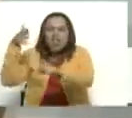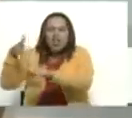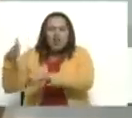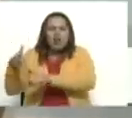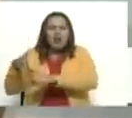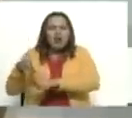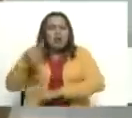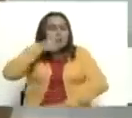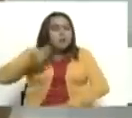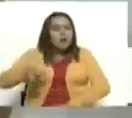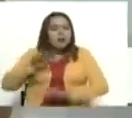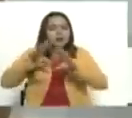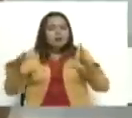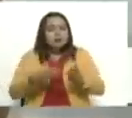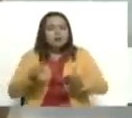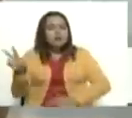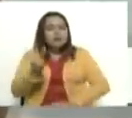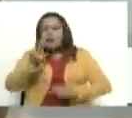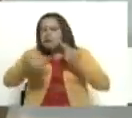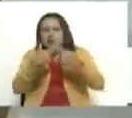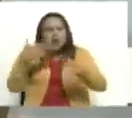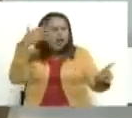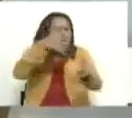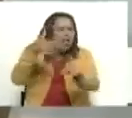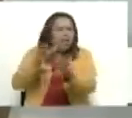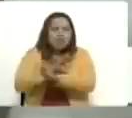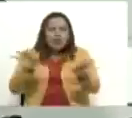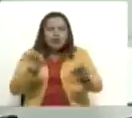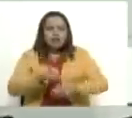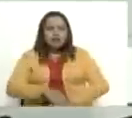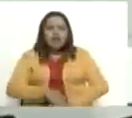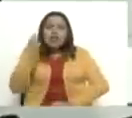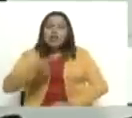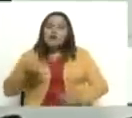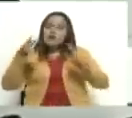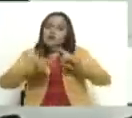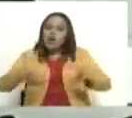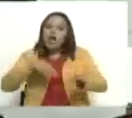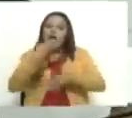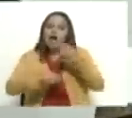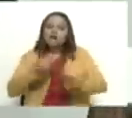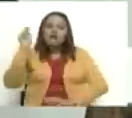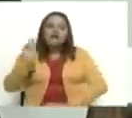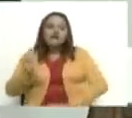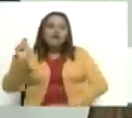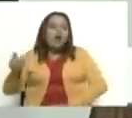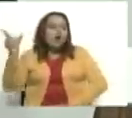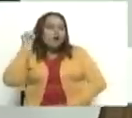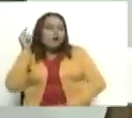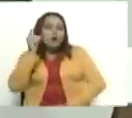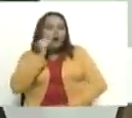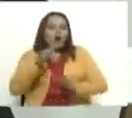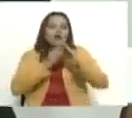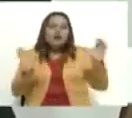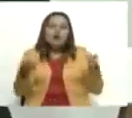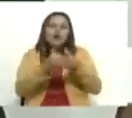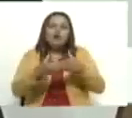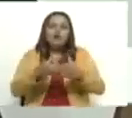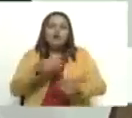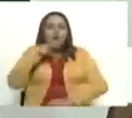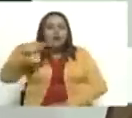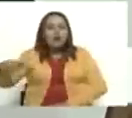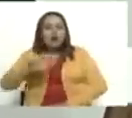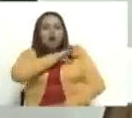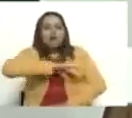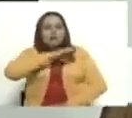mundo. Tenemos que investigarlo. Conformemos, diputadas y diputados de todas las fracciones políticas, una comisión